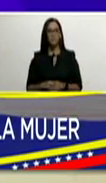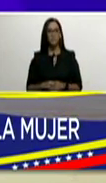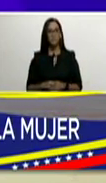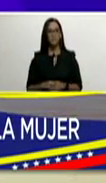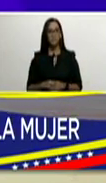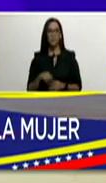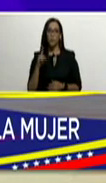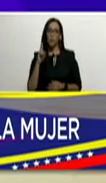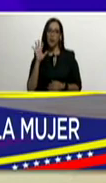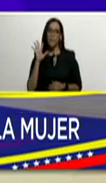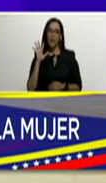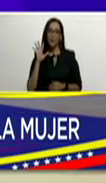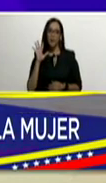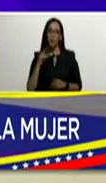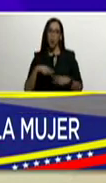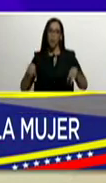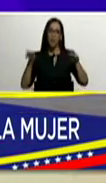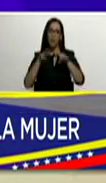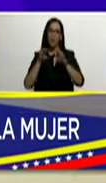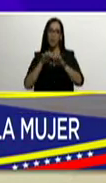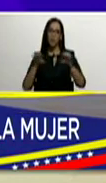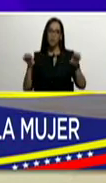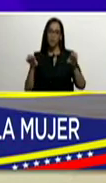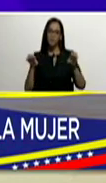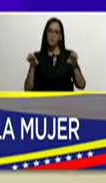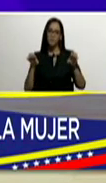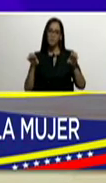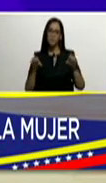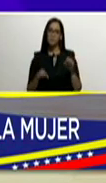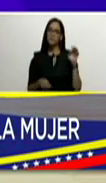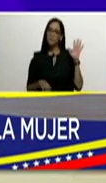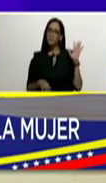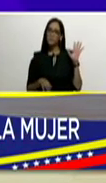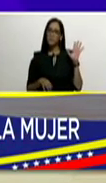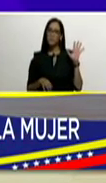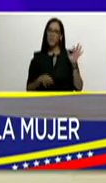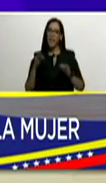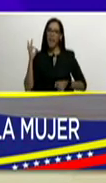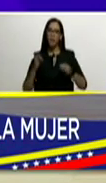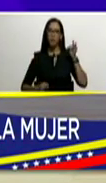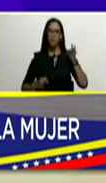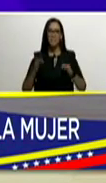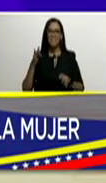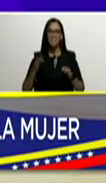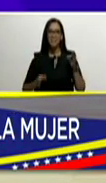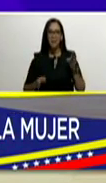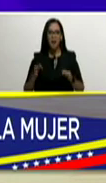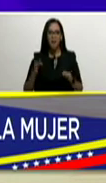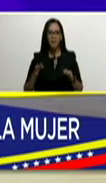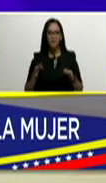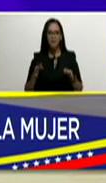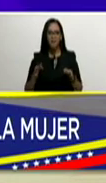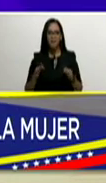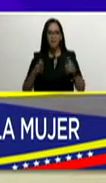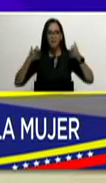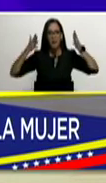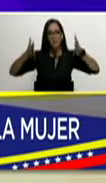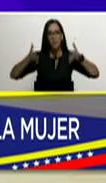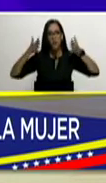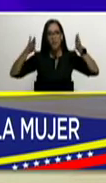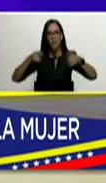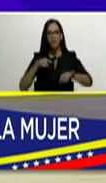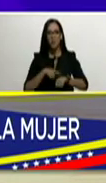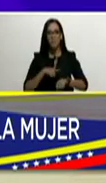con una mano los valores, la educación, y con la otra mano la justicia, la asesoría a